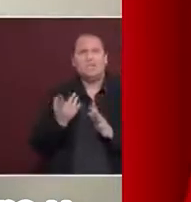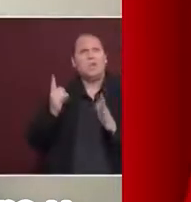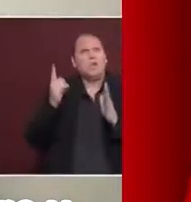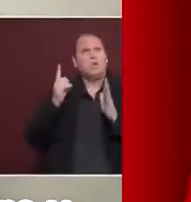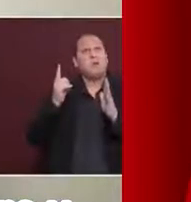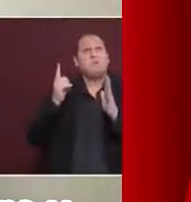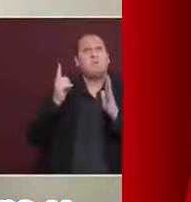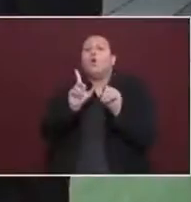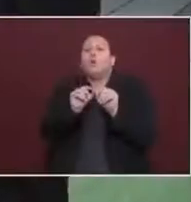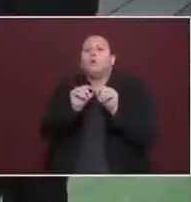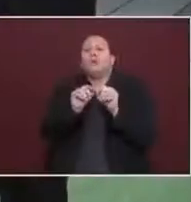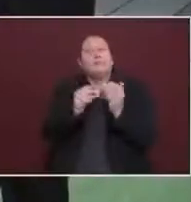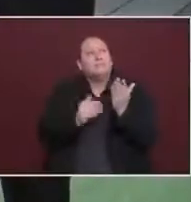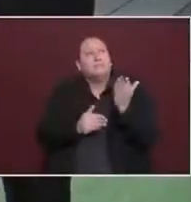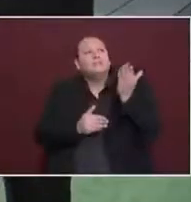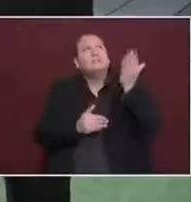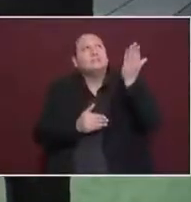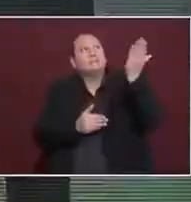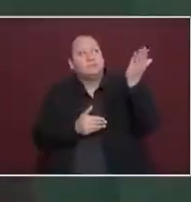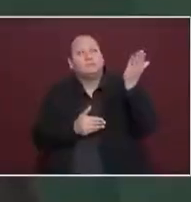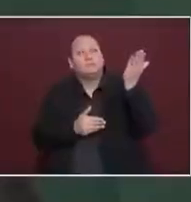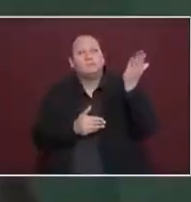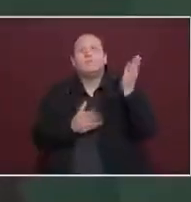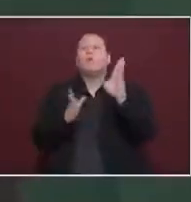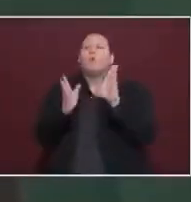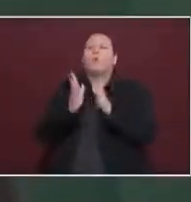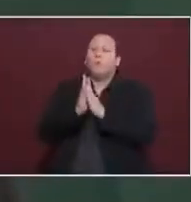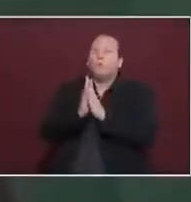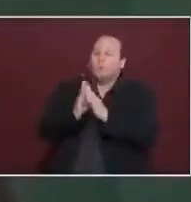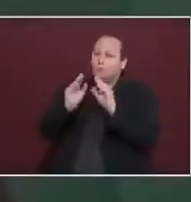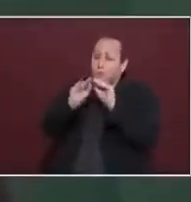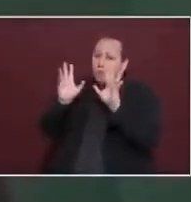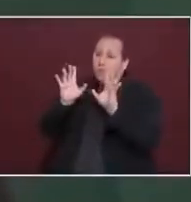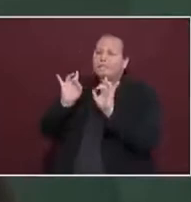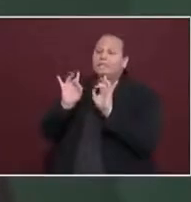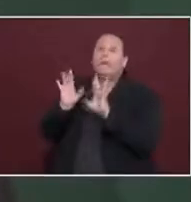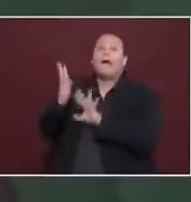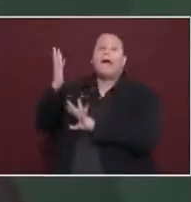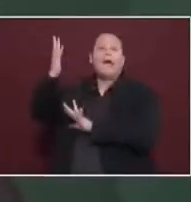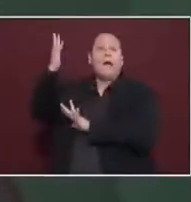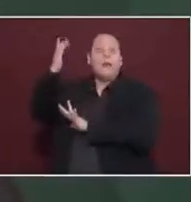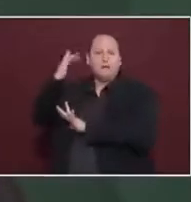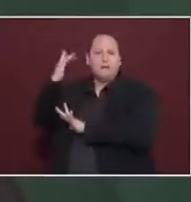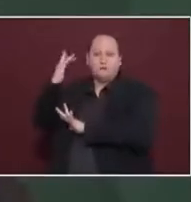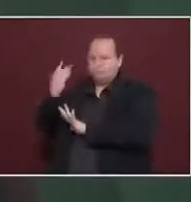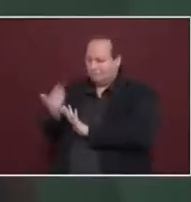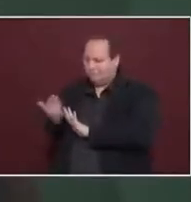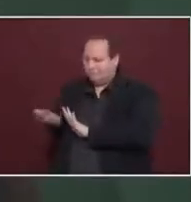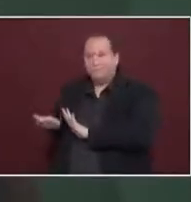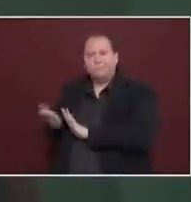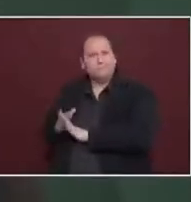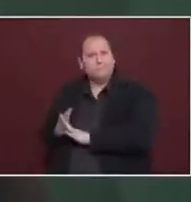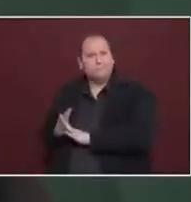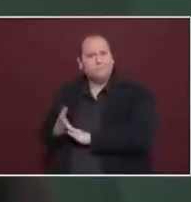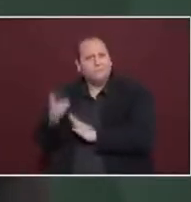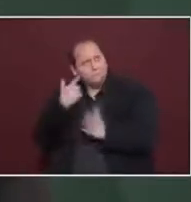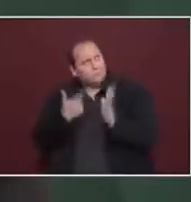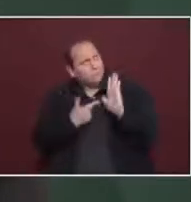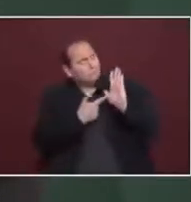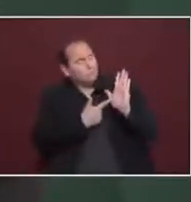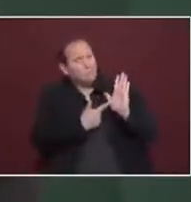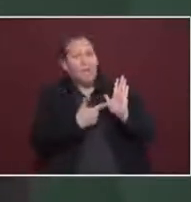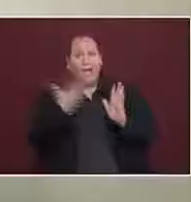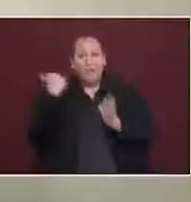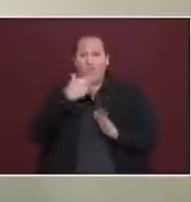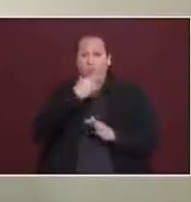1525. Dijo desconocer la noticia de que el Papa Francisco declinó la invitación para visitar nuestro país con motivo del jubileo